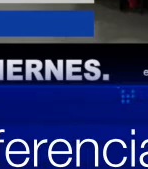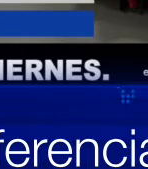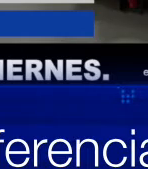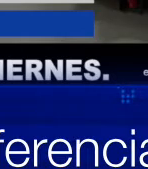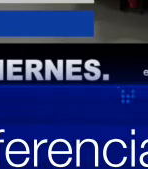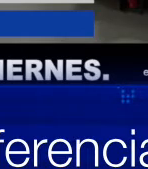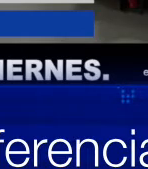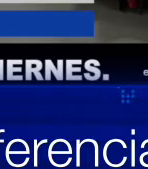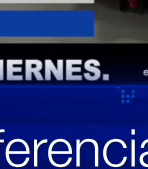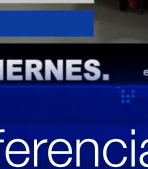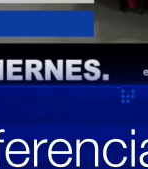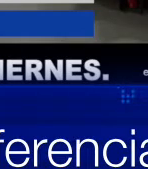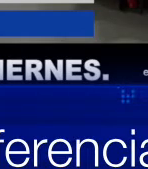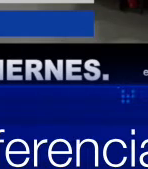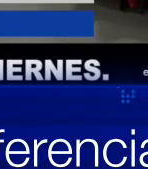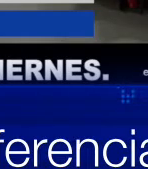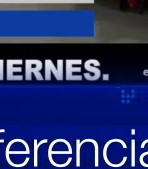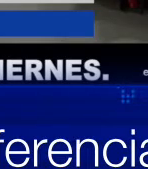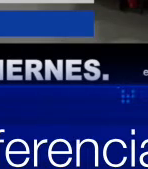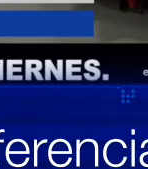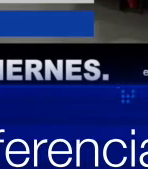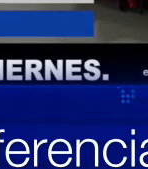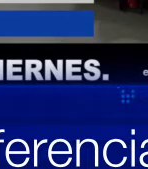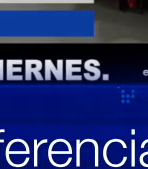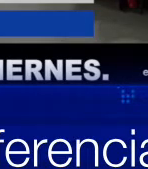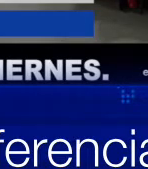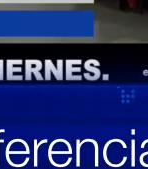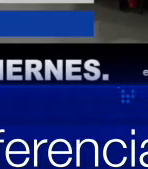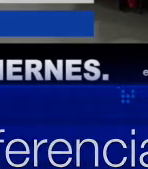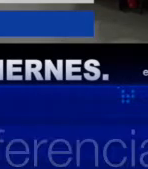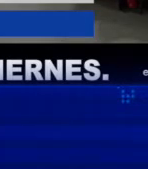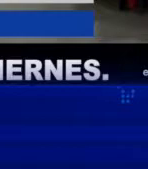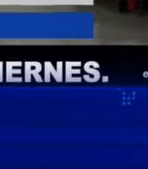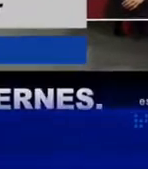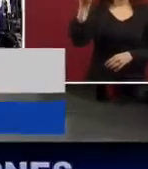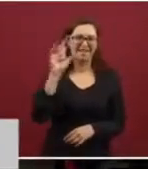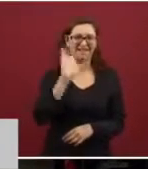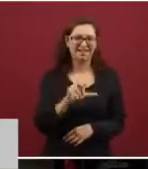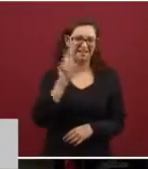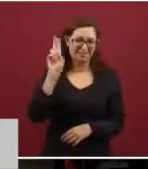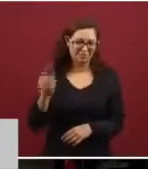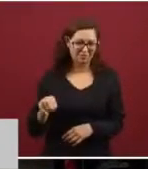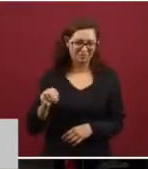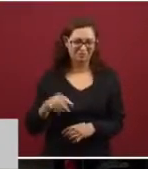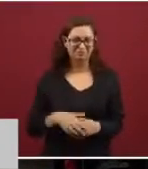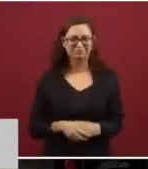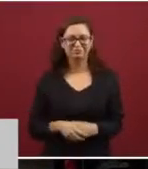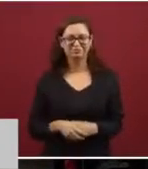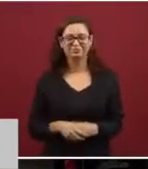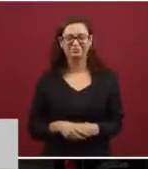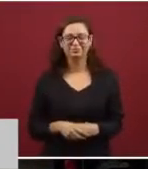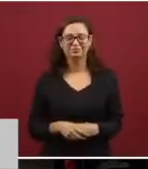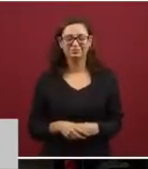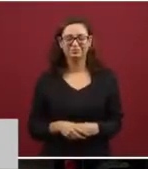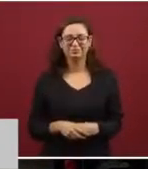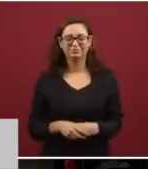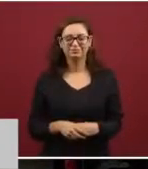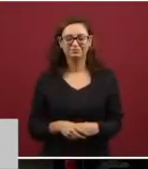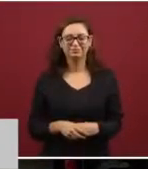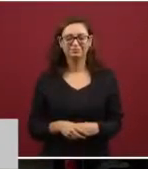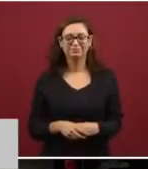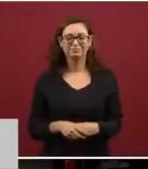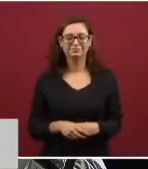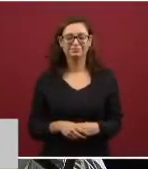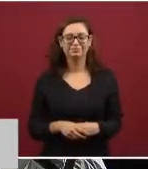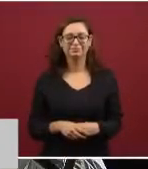Ayer la conferencia fue en Cancún. El día de hoy el presidente informa sobre las